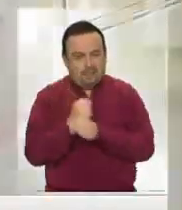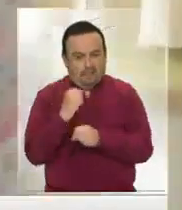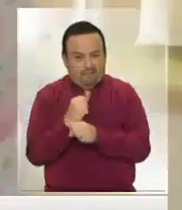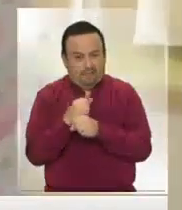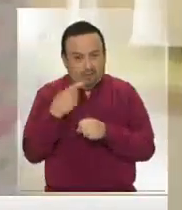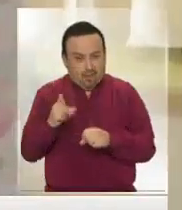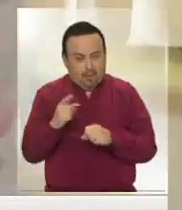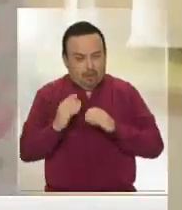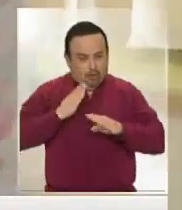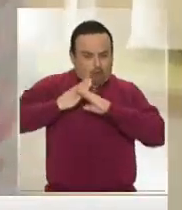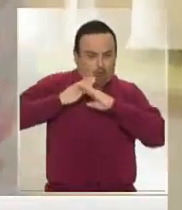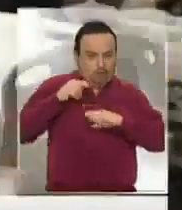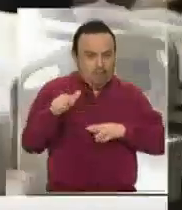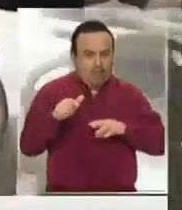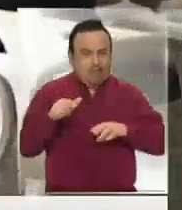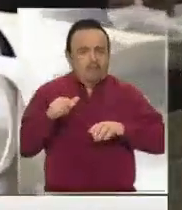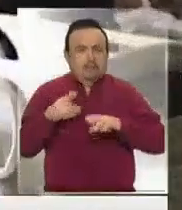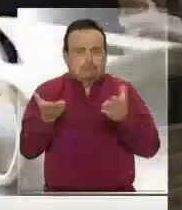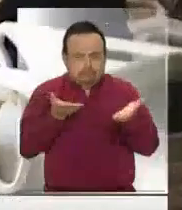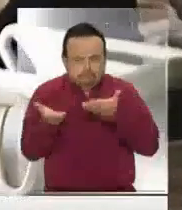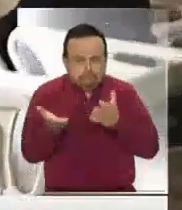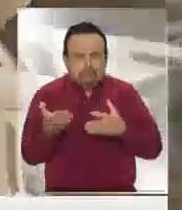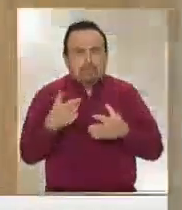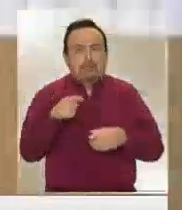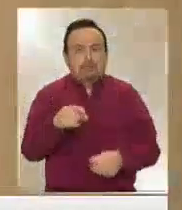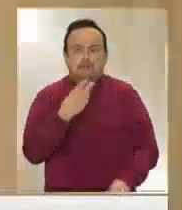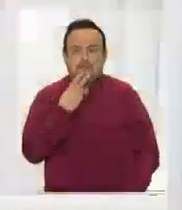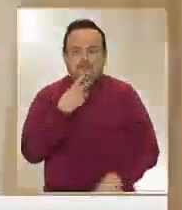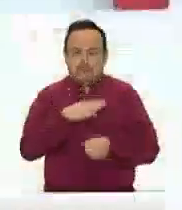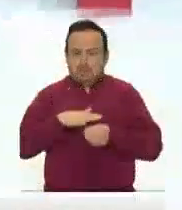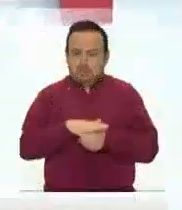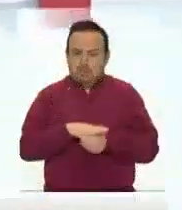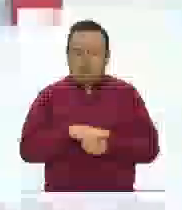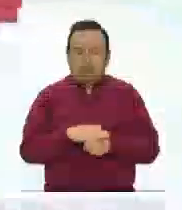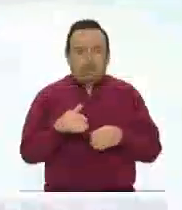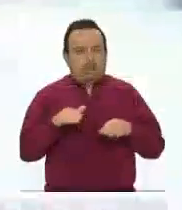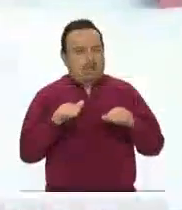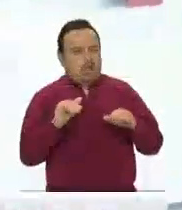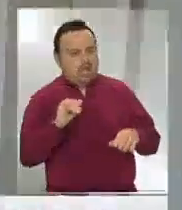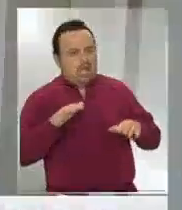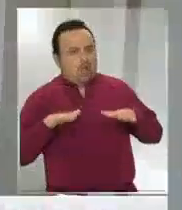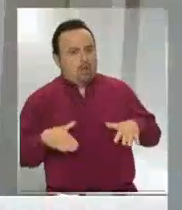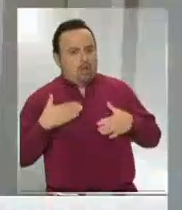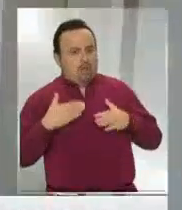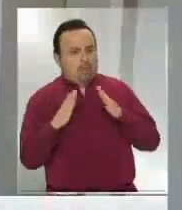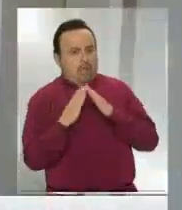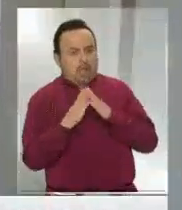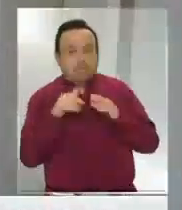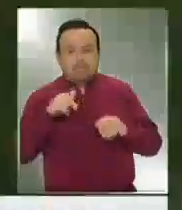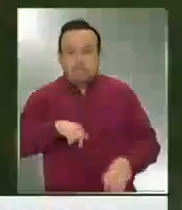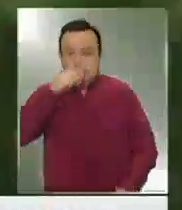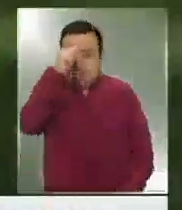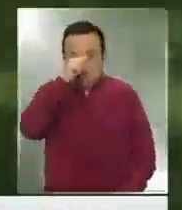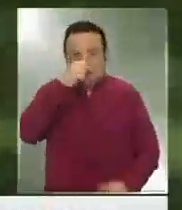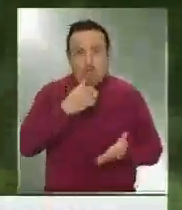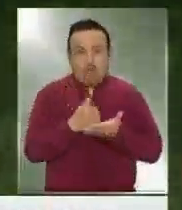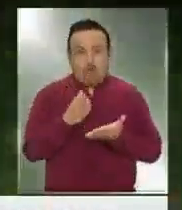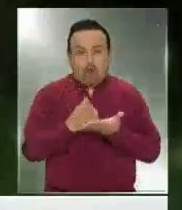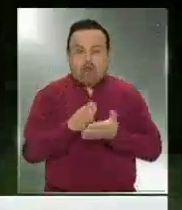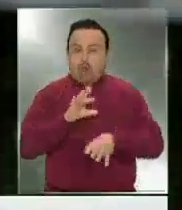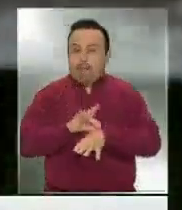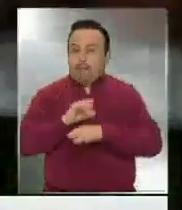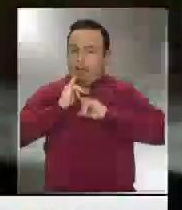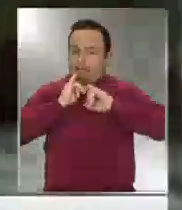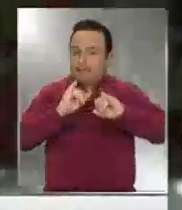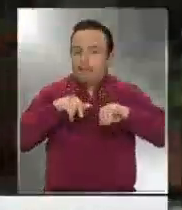para combatir este virus tengan que vivir situaciones incómodas en el entorno de sus hogares. Este domingo, el Colegio Médico